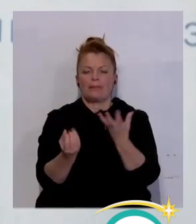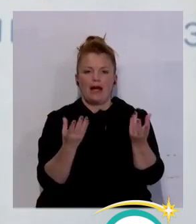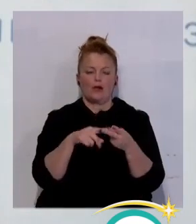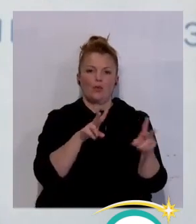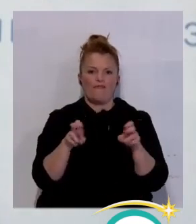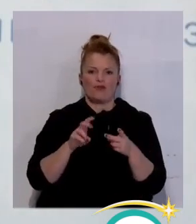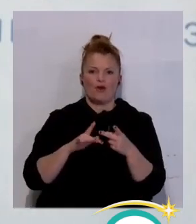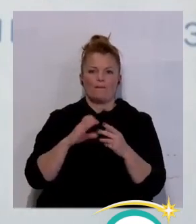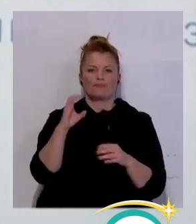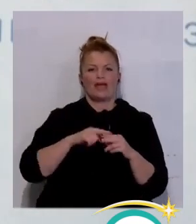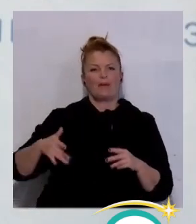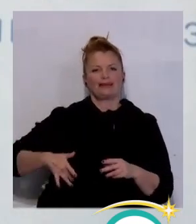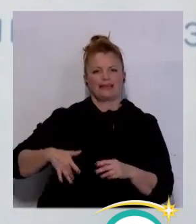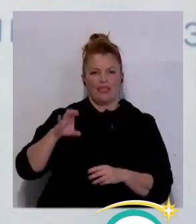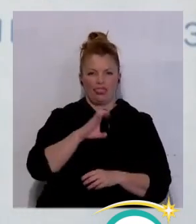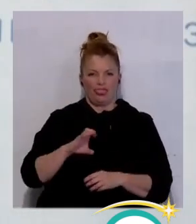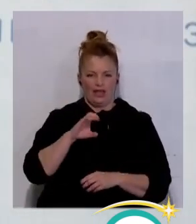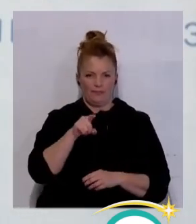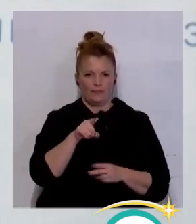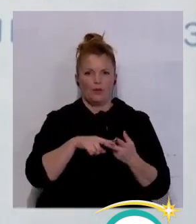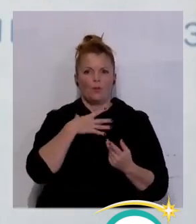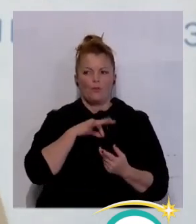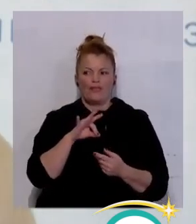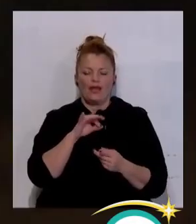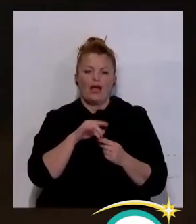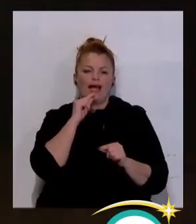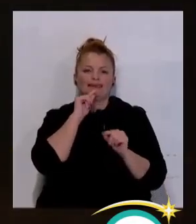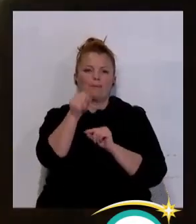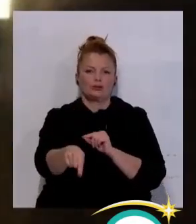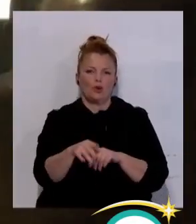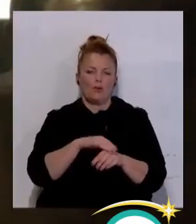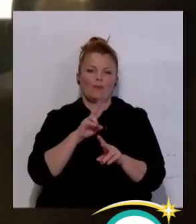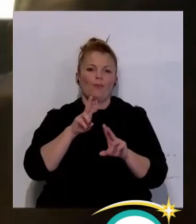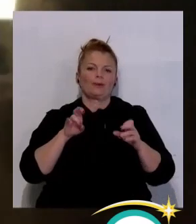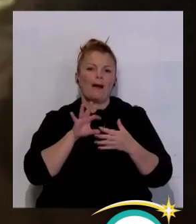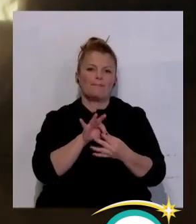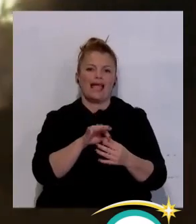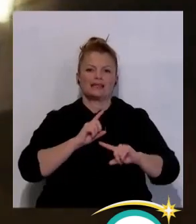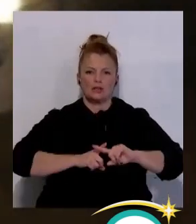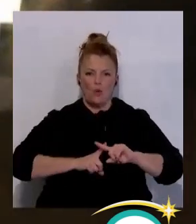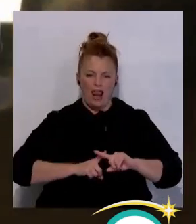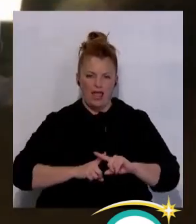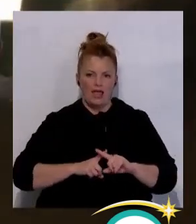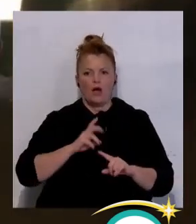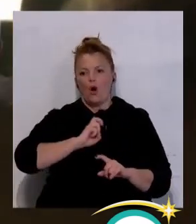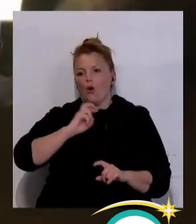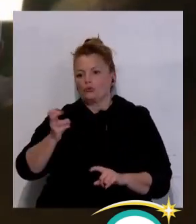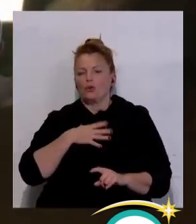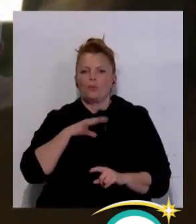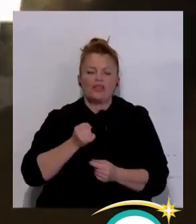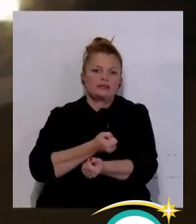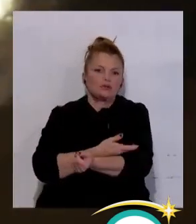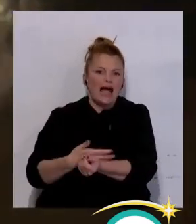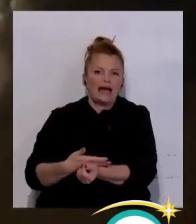hepatitis C. Y como digo, son los únicos casos en los que puede haber una transmisión por vía sexual. Lo demás suele ser la transmisión por sangre.